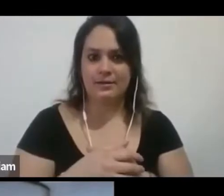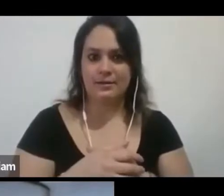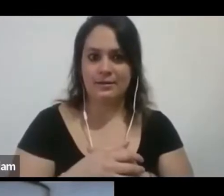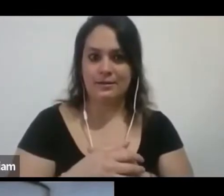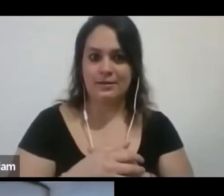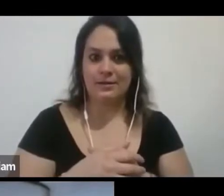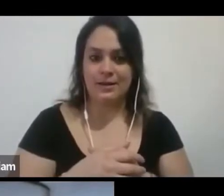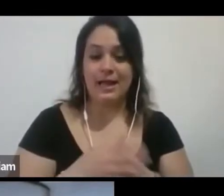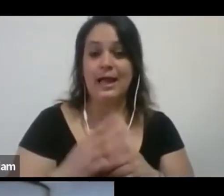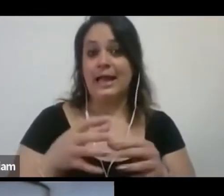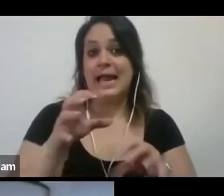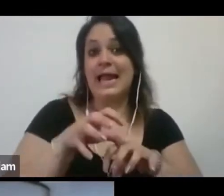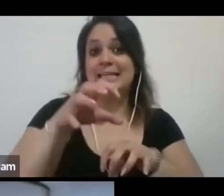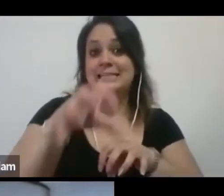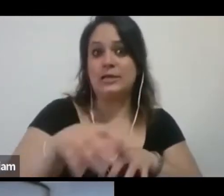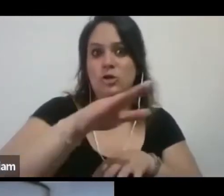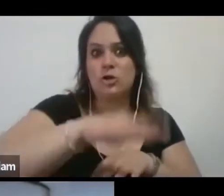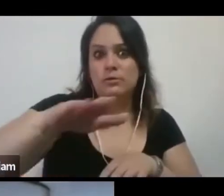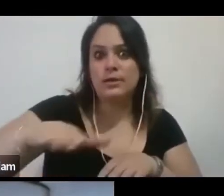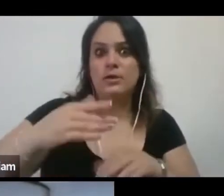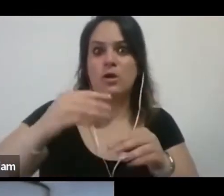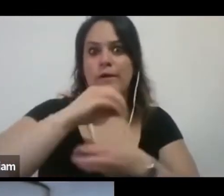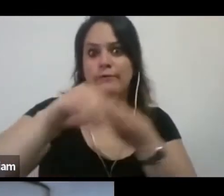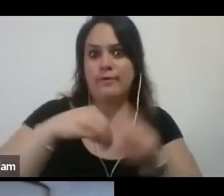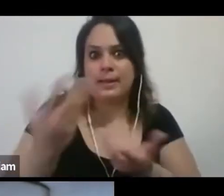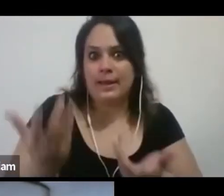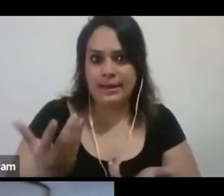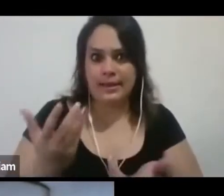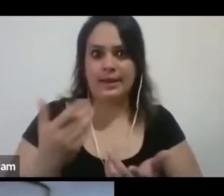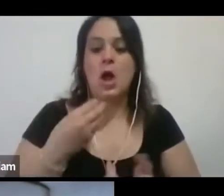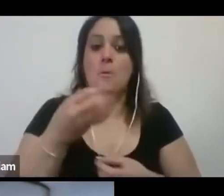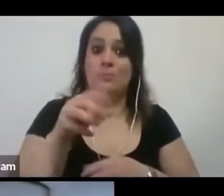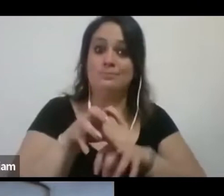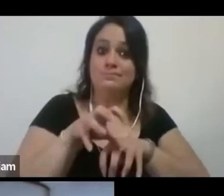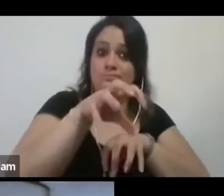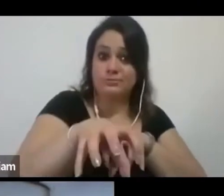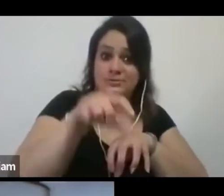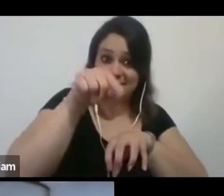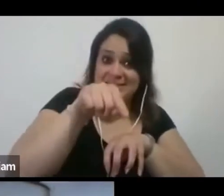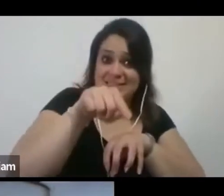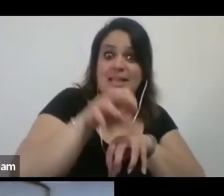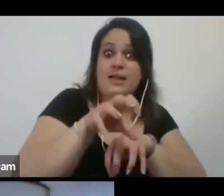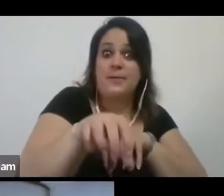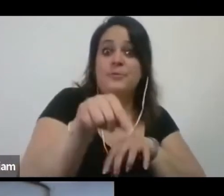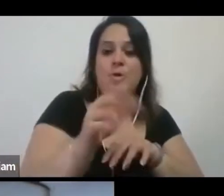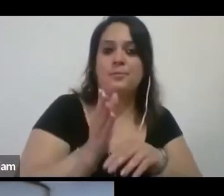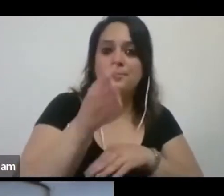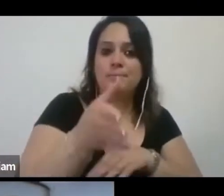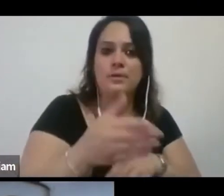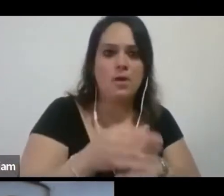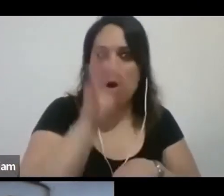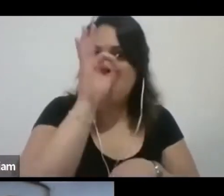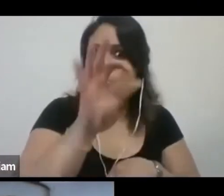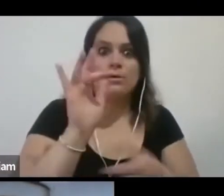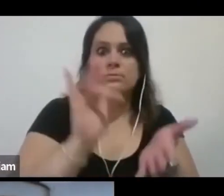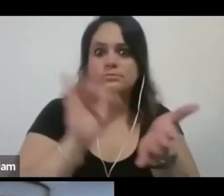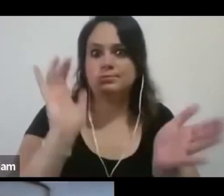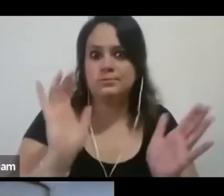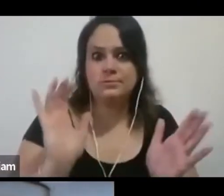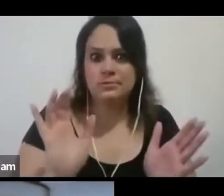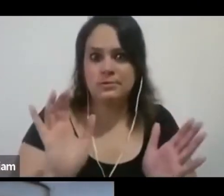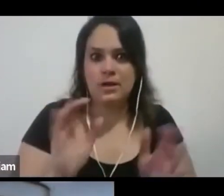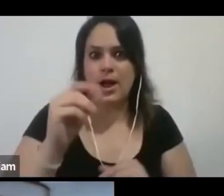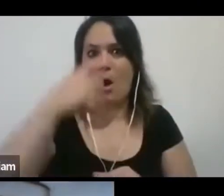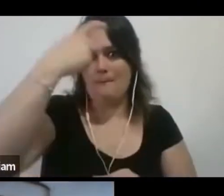infantil y familiar. ¿Por qué un gran desafío? Porque en estos centros nunca había intervenido